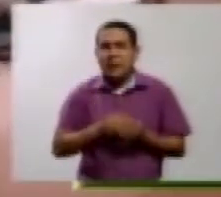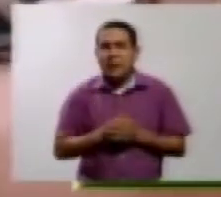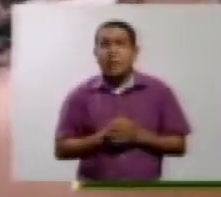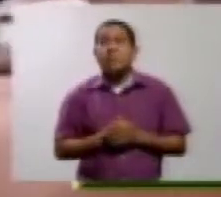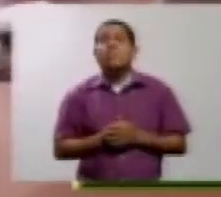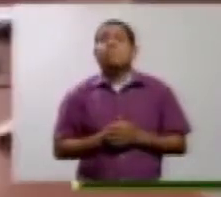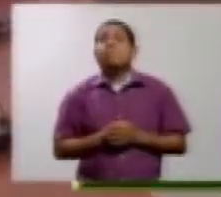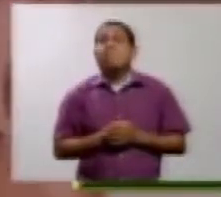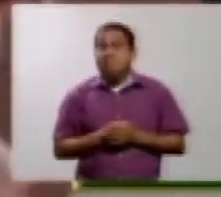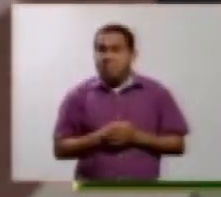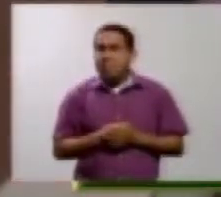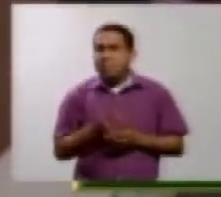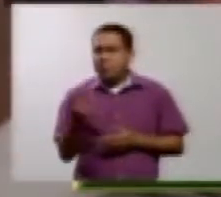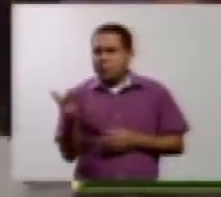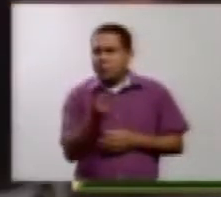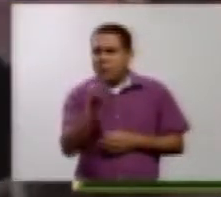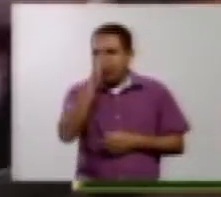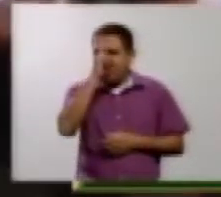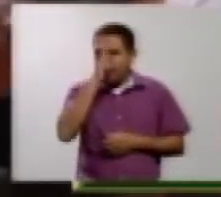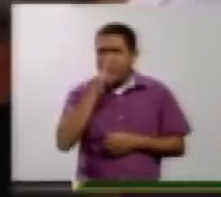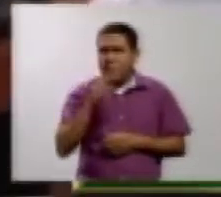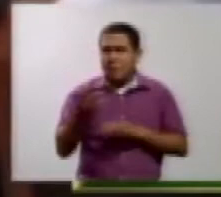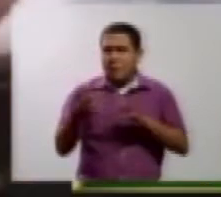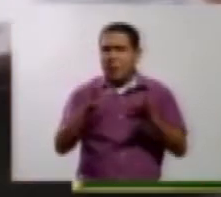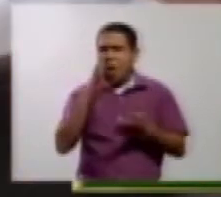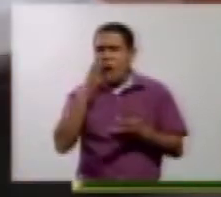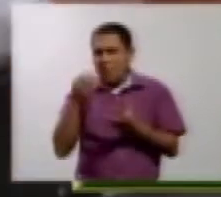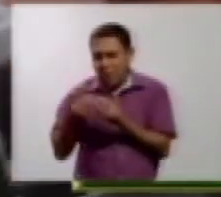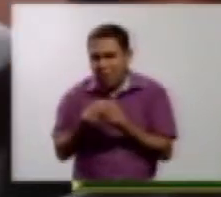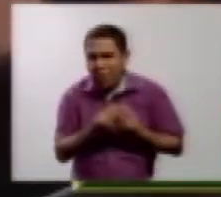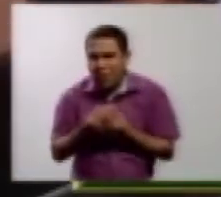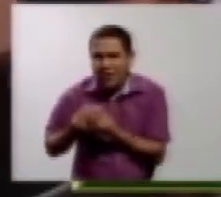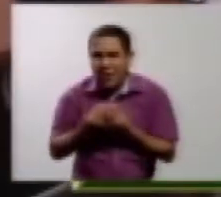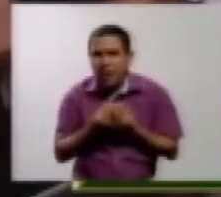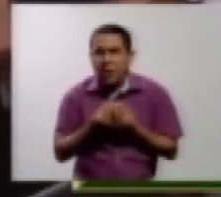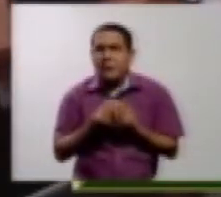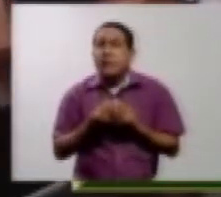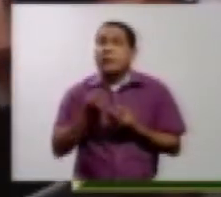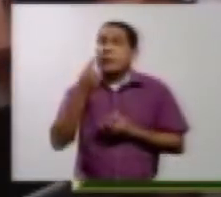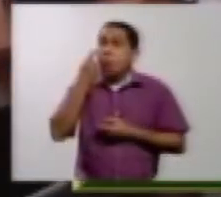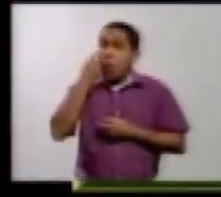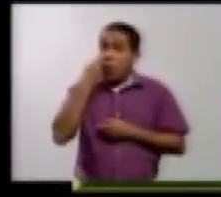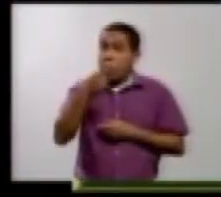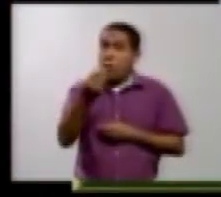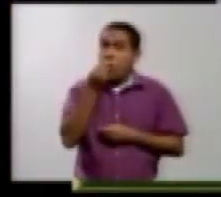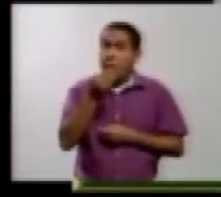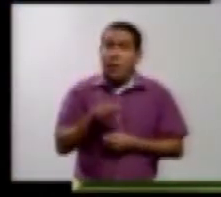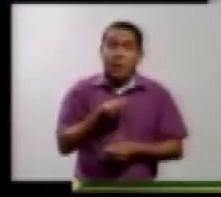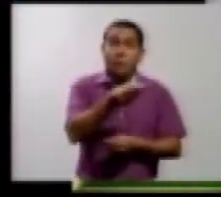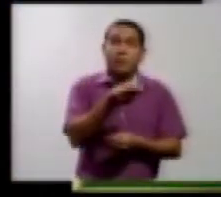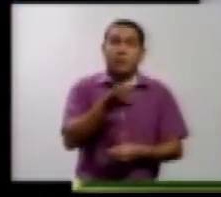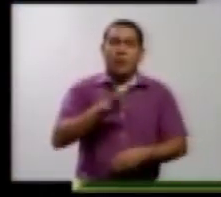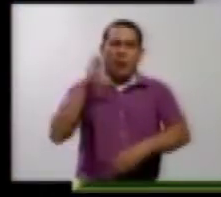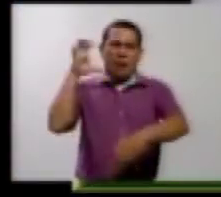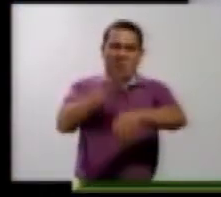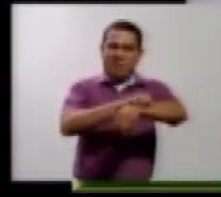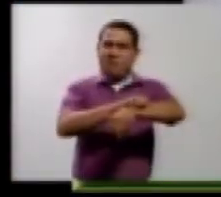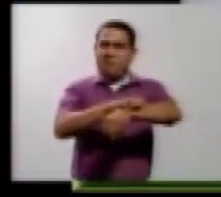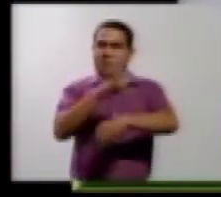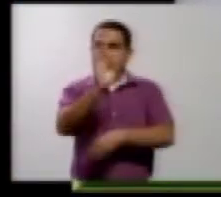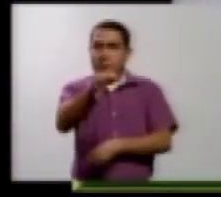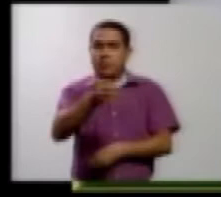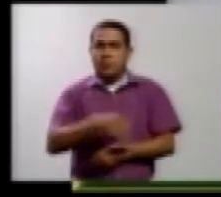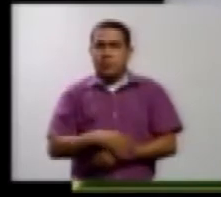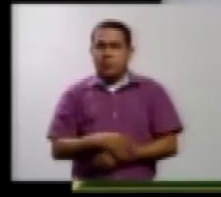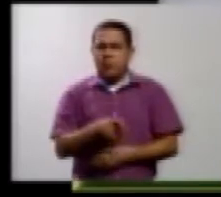Dicen que el parecido es con un tal concejal, pero cuidado, que si le das de comer, te muerde la mano. ¿Con